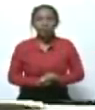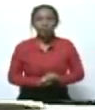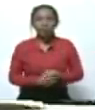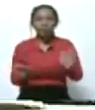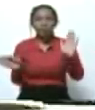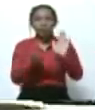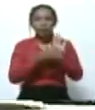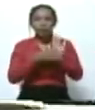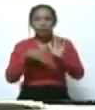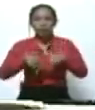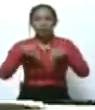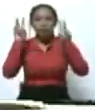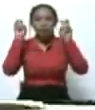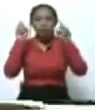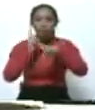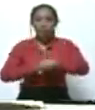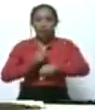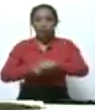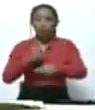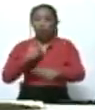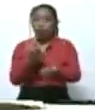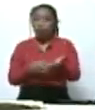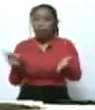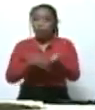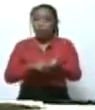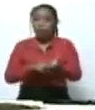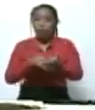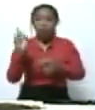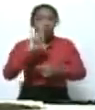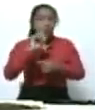enmarcada en esta nueva época. Yo repito, al que no lo